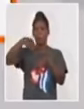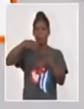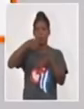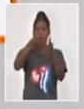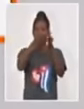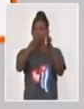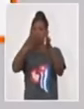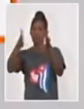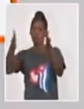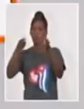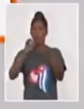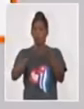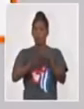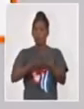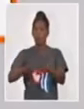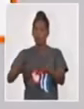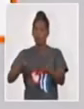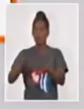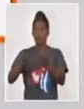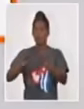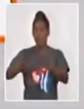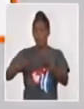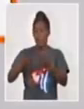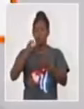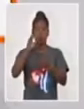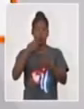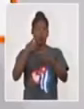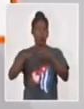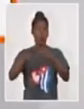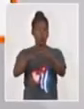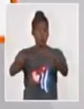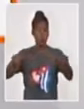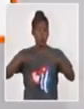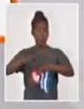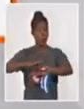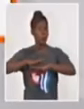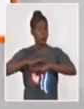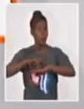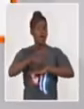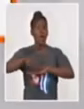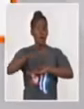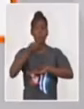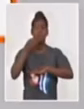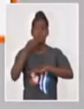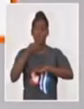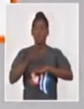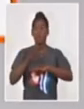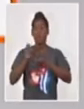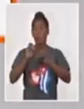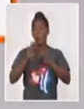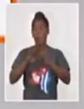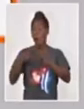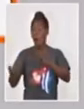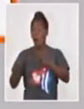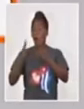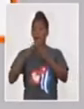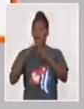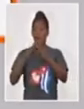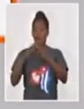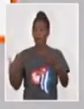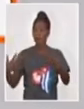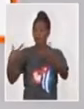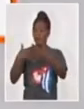o en otro lugar en el que se haya puesto de acuerdo con un vecino, con un familiar, etc., sin afectar, por supuesto,